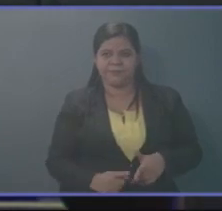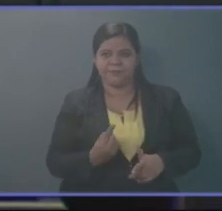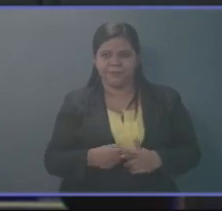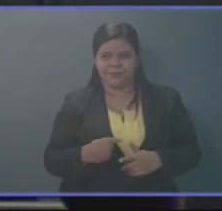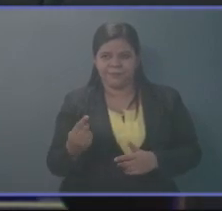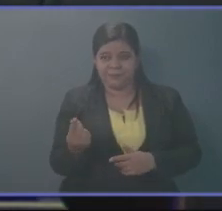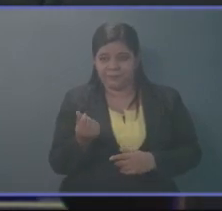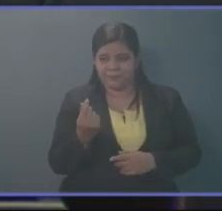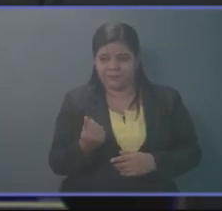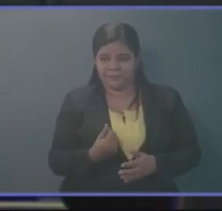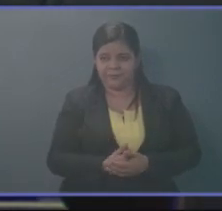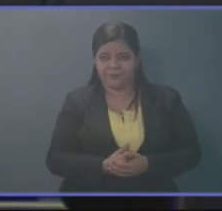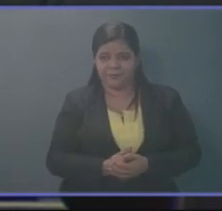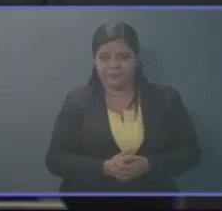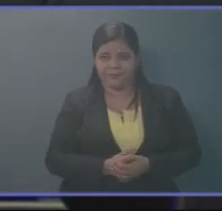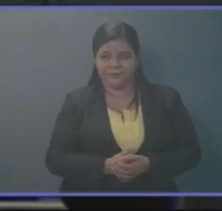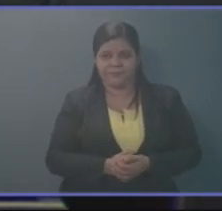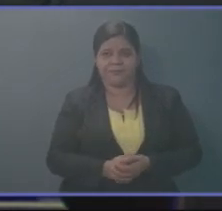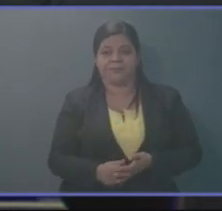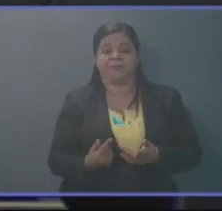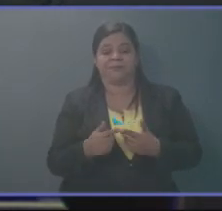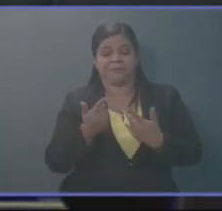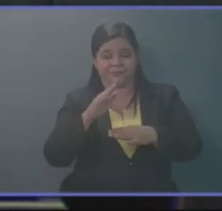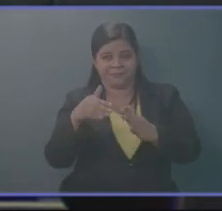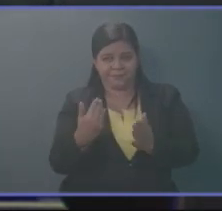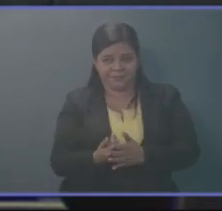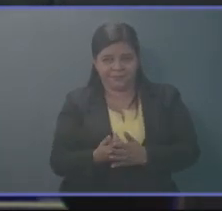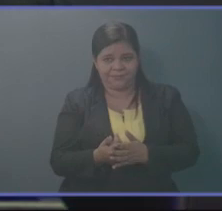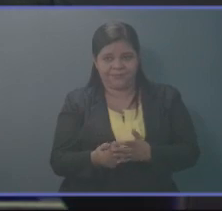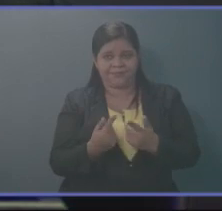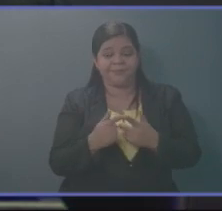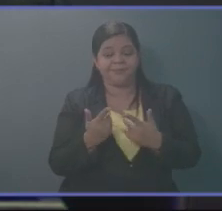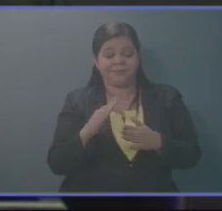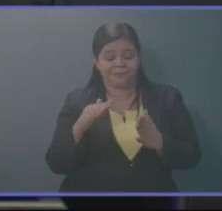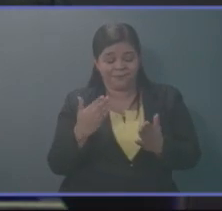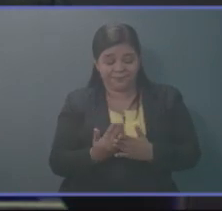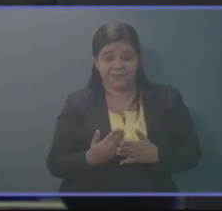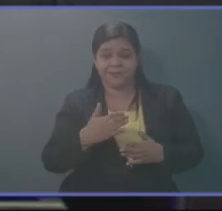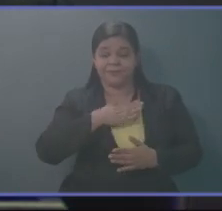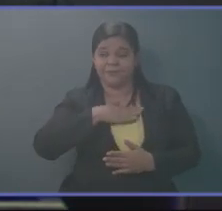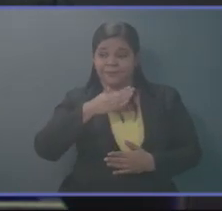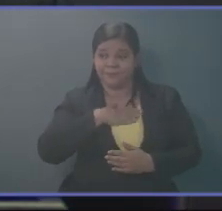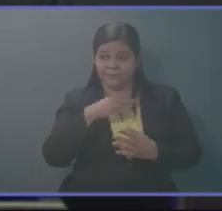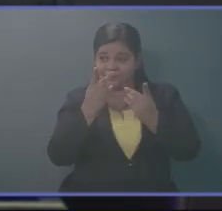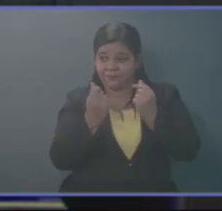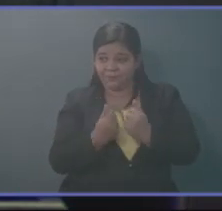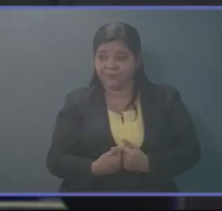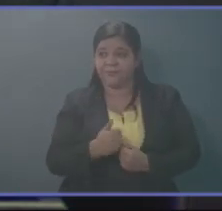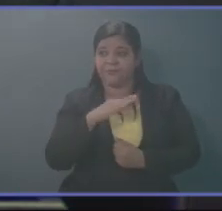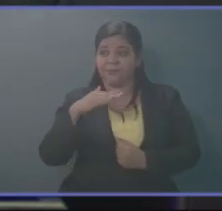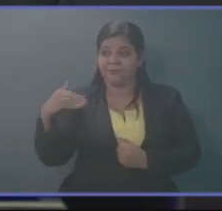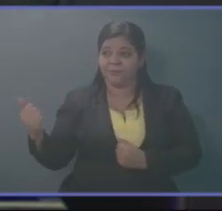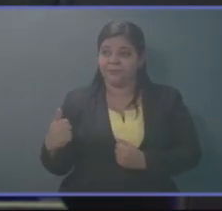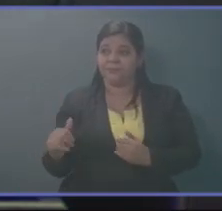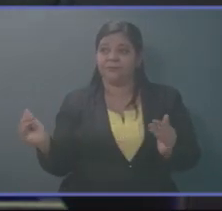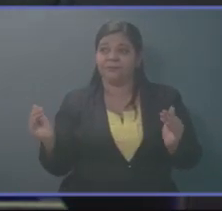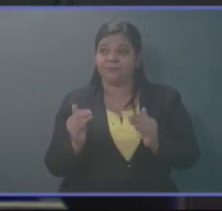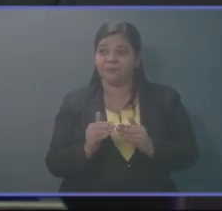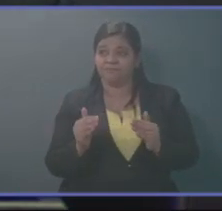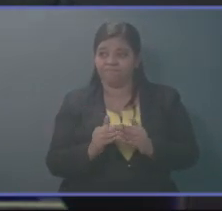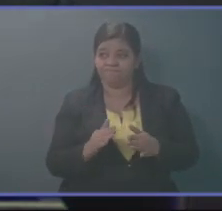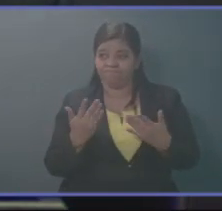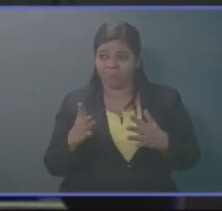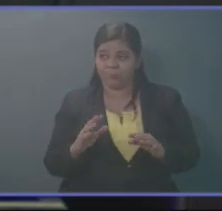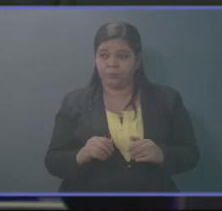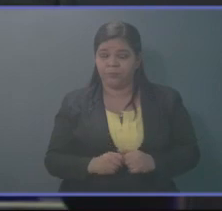fondos del dinero que va a entrar de los 2.000 millones y propios del presupuesto de la Nación a sanidad